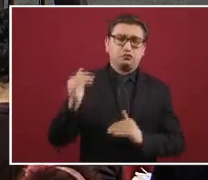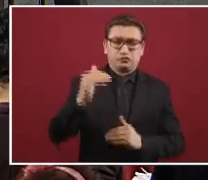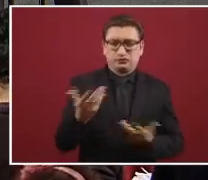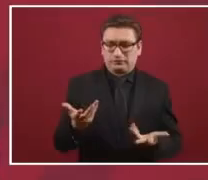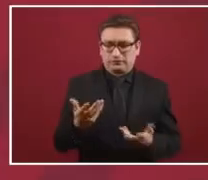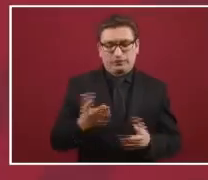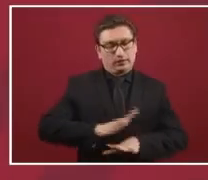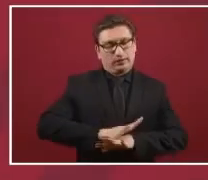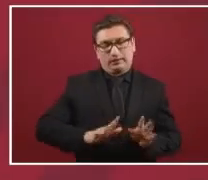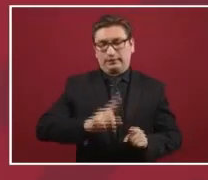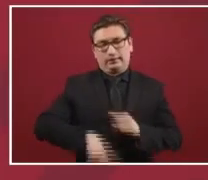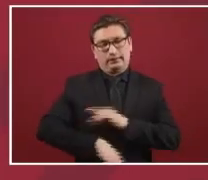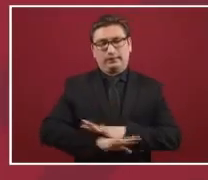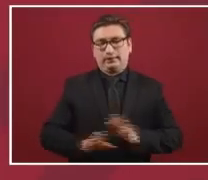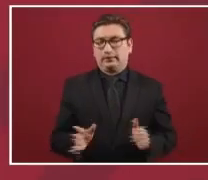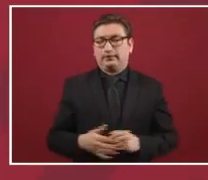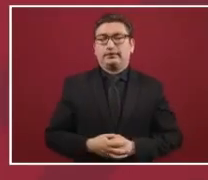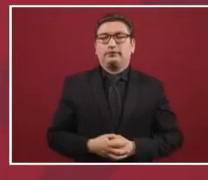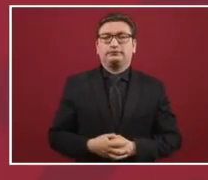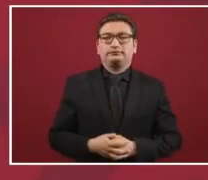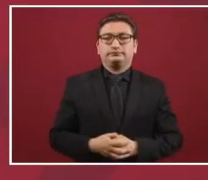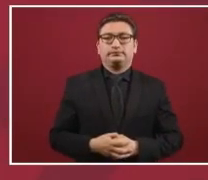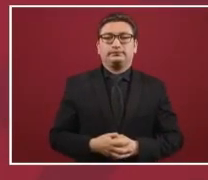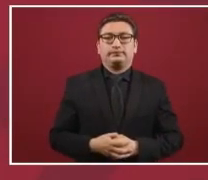En fin, estamos